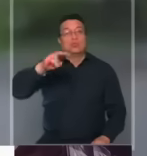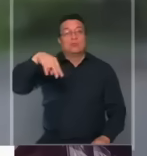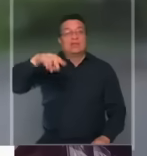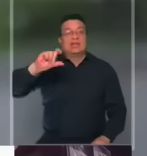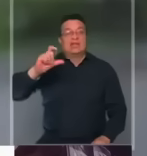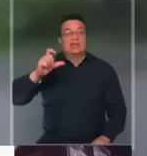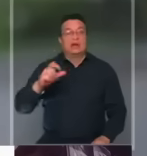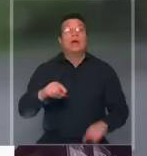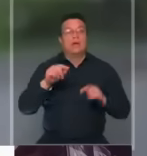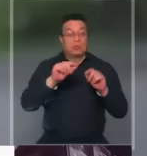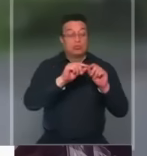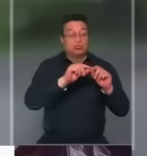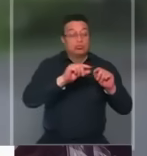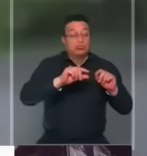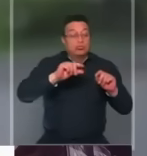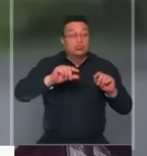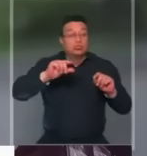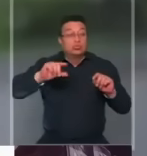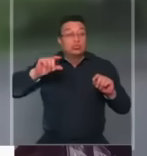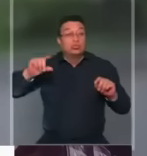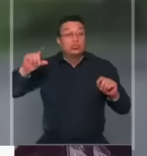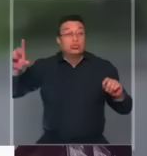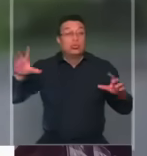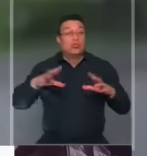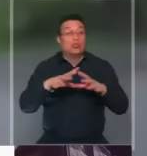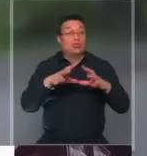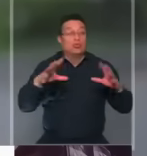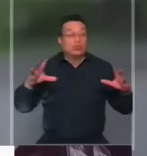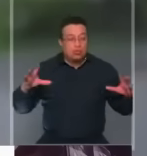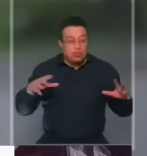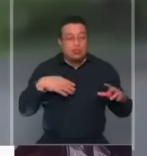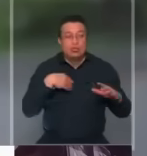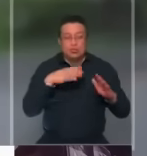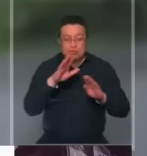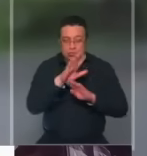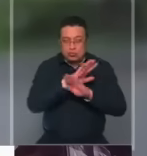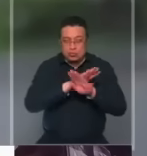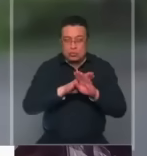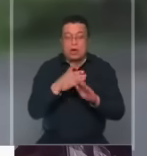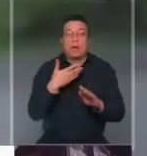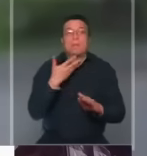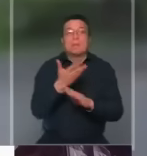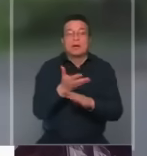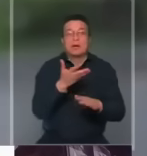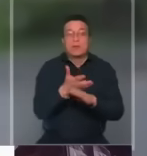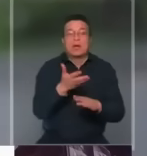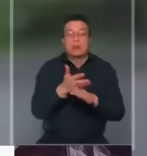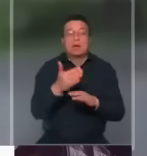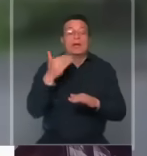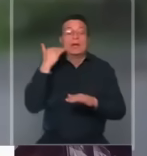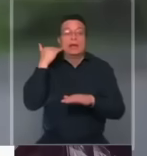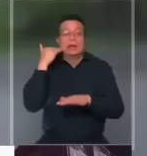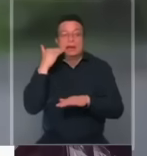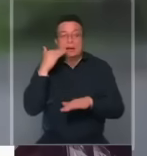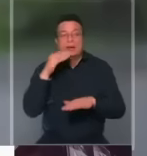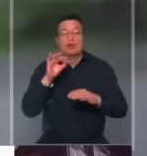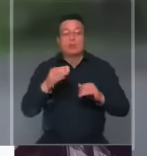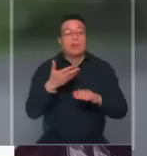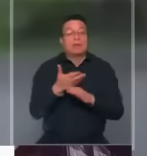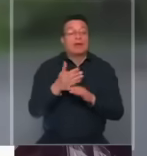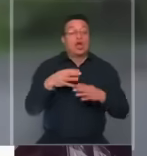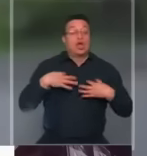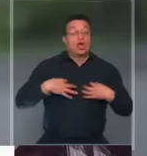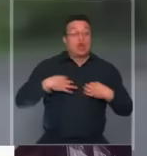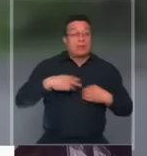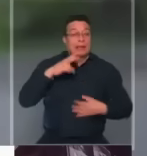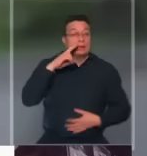Progresivamente, de forma muy paulatina, va traspasando los límites y empieza a solicitar material del niño con poca ropa o